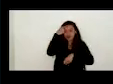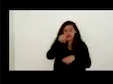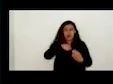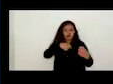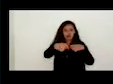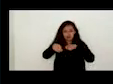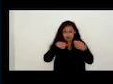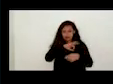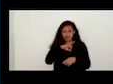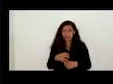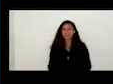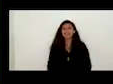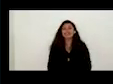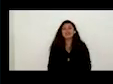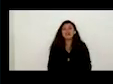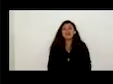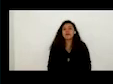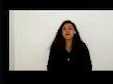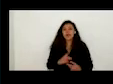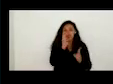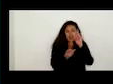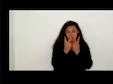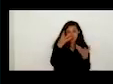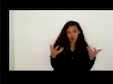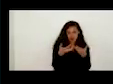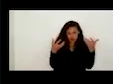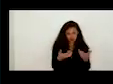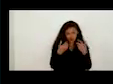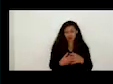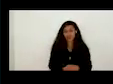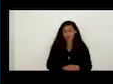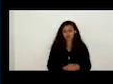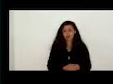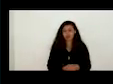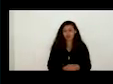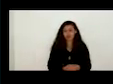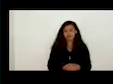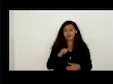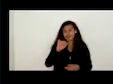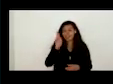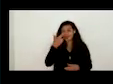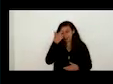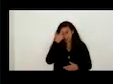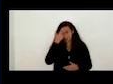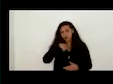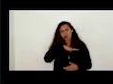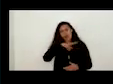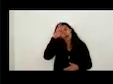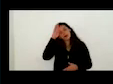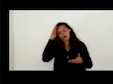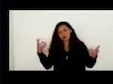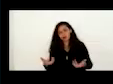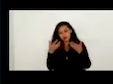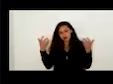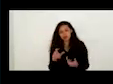chilaquiles y de verdura lechuga. Sí, nada más que acuérdense, si siempre pensamos en lechuga, o a lo mejor es